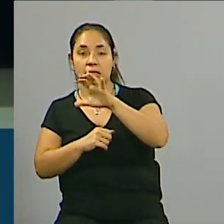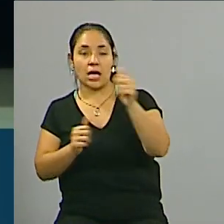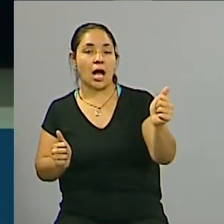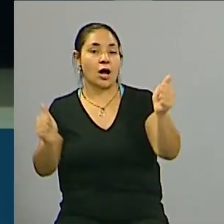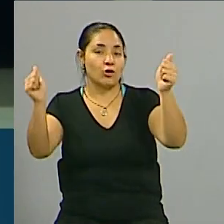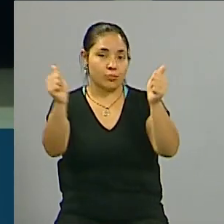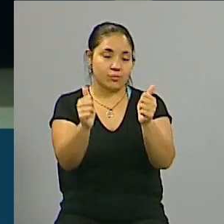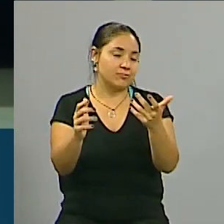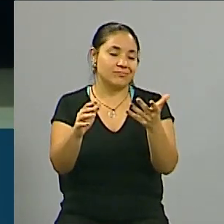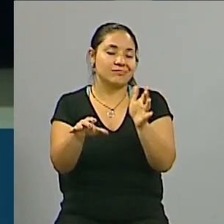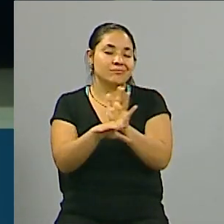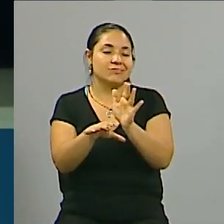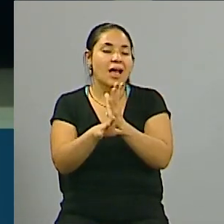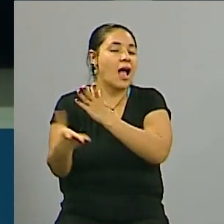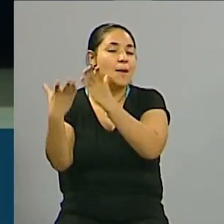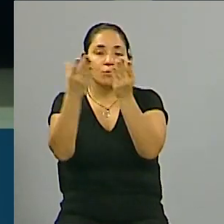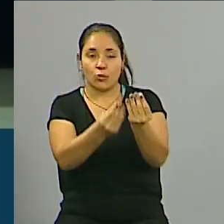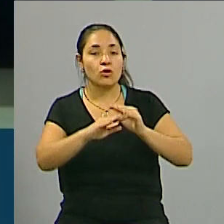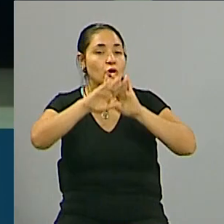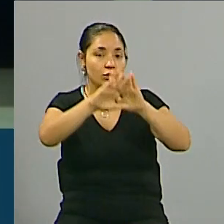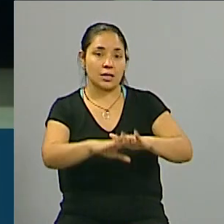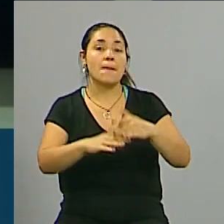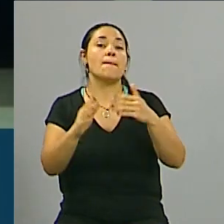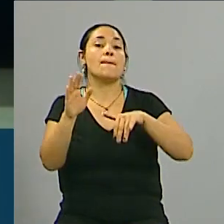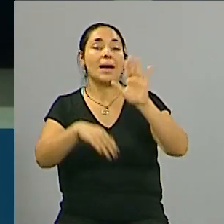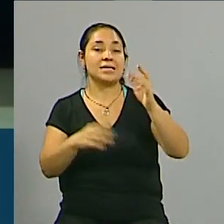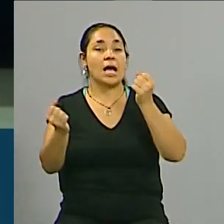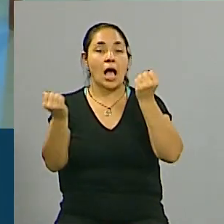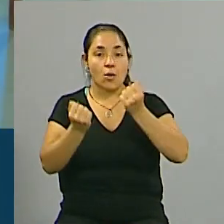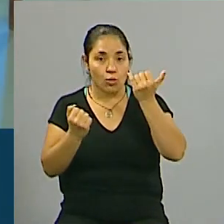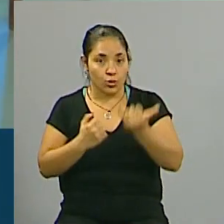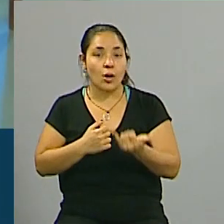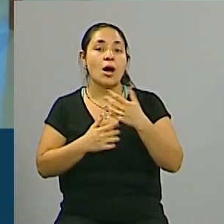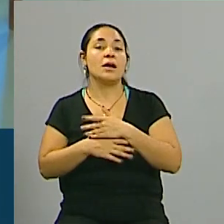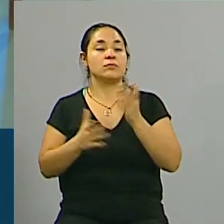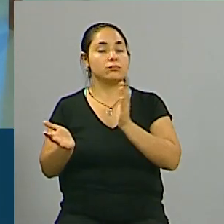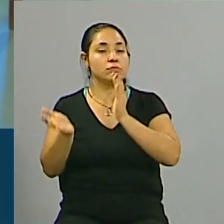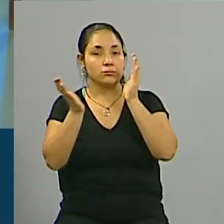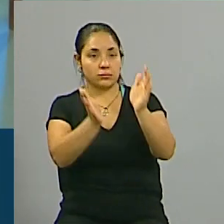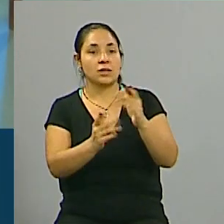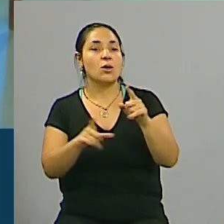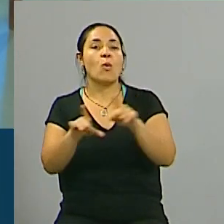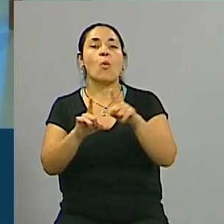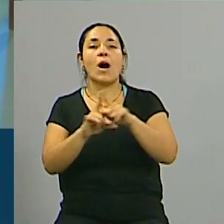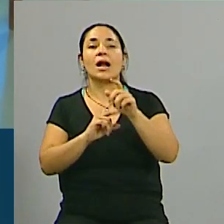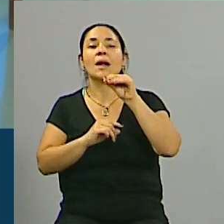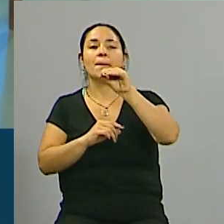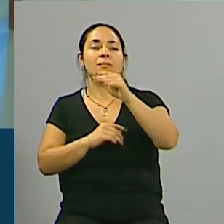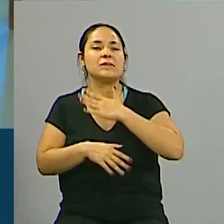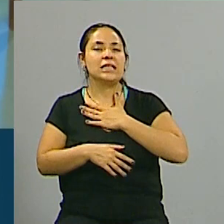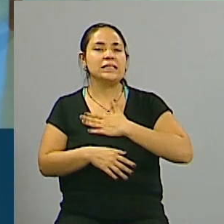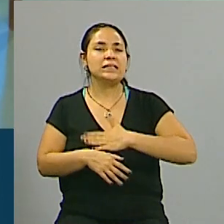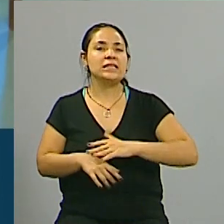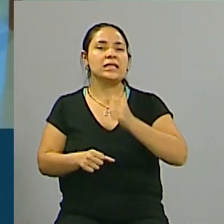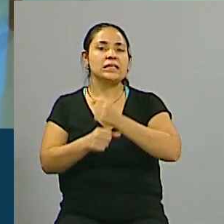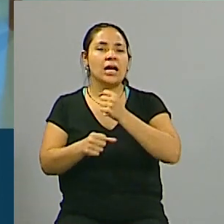en mayor cantidad de efectivos, pero podemos decir que todavía es un departamento muy tranquilo, ameno, donde se puede